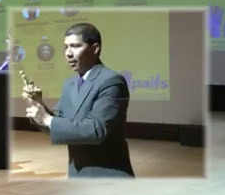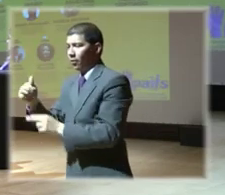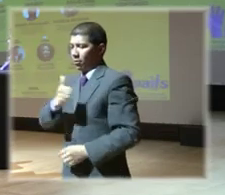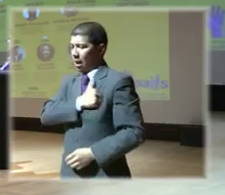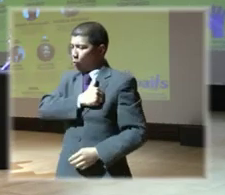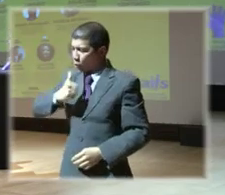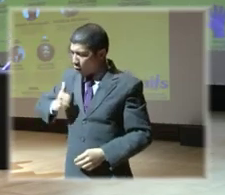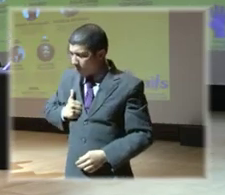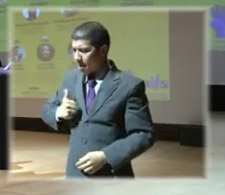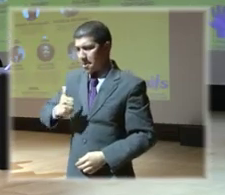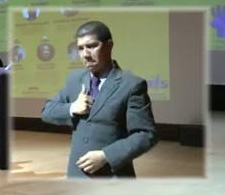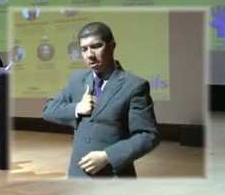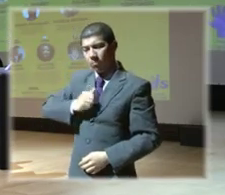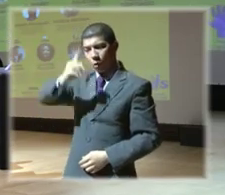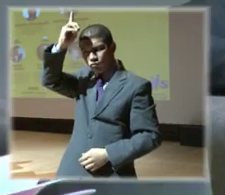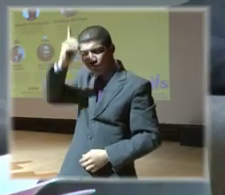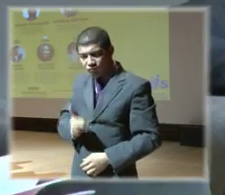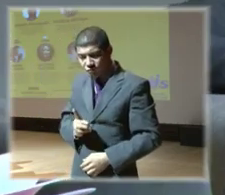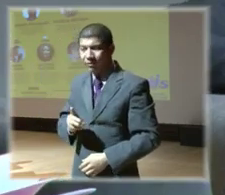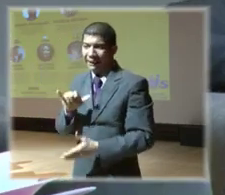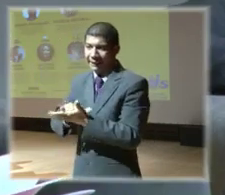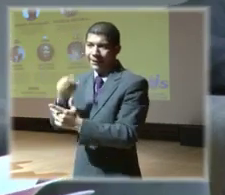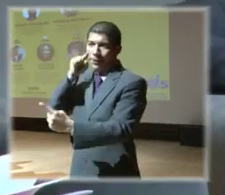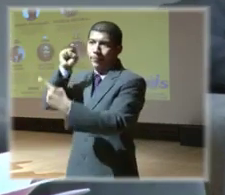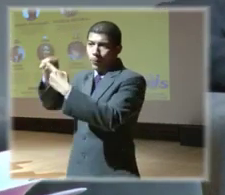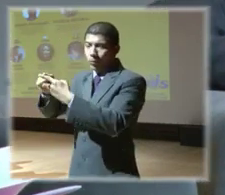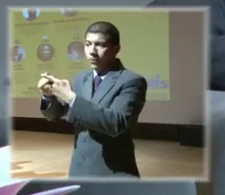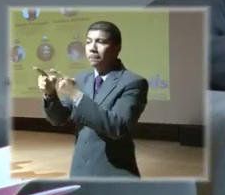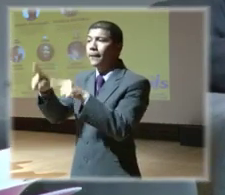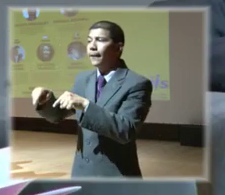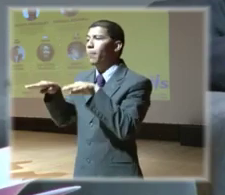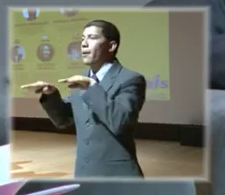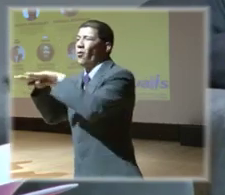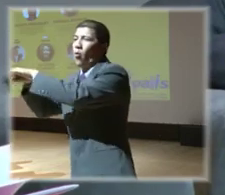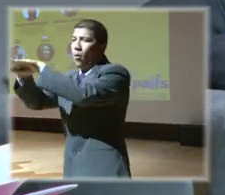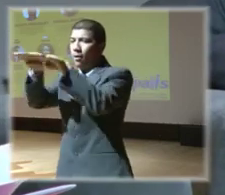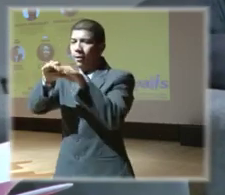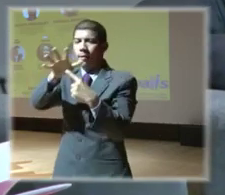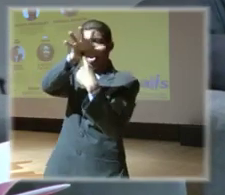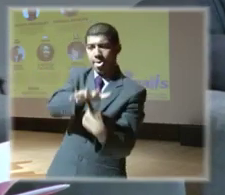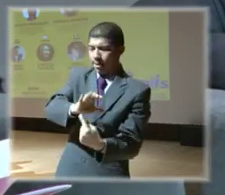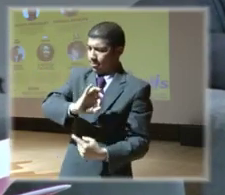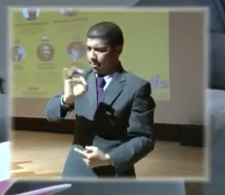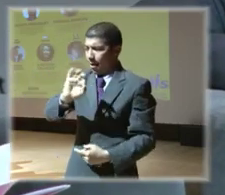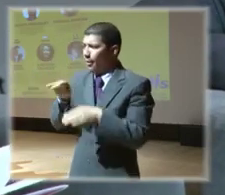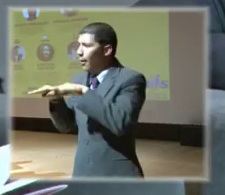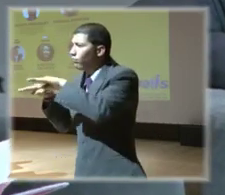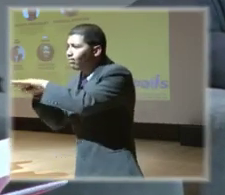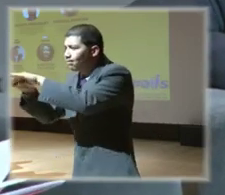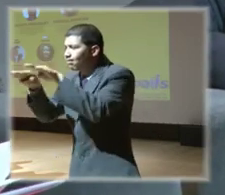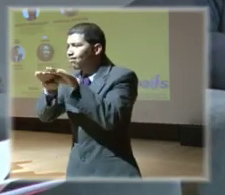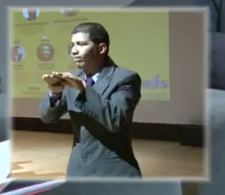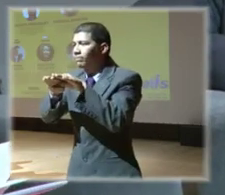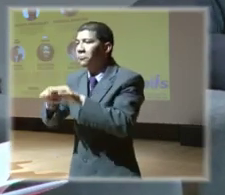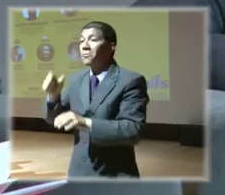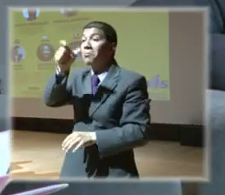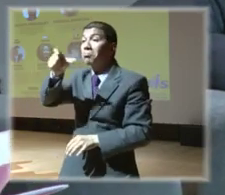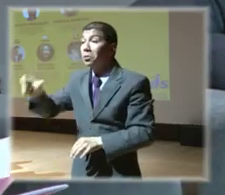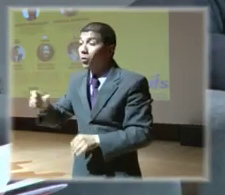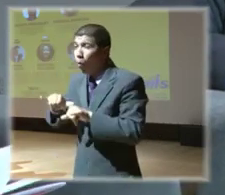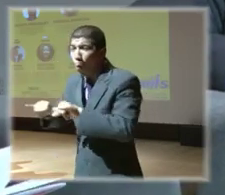la libertad de tomar las propias decisiones, la igualdad y no discriminación y el respeto por la diversidad